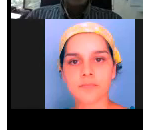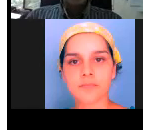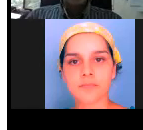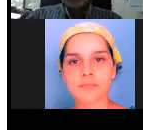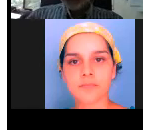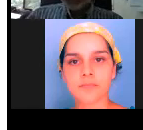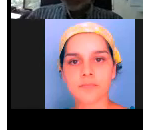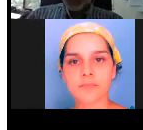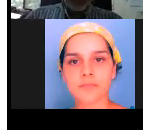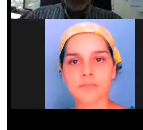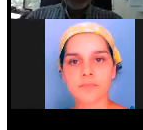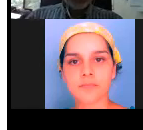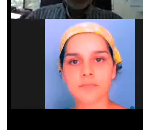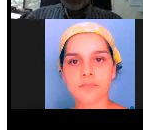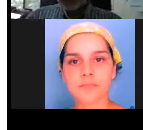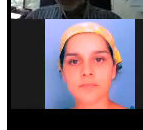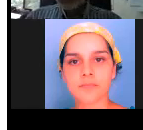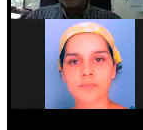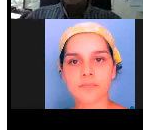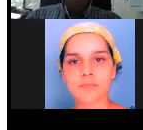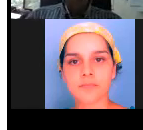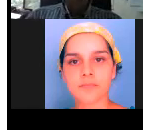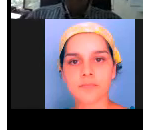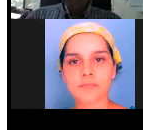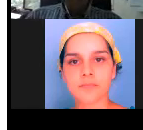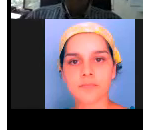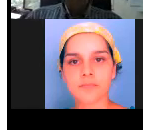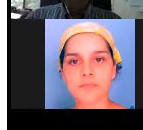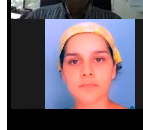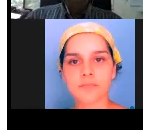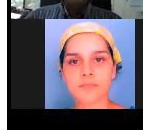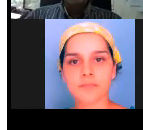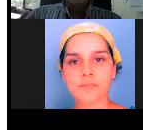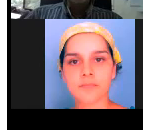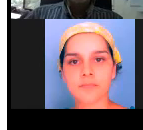dosel, porque son las carreteras de ellos.